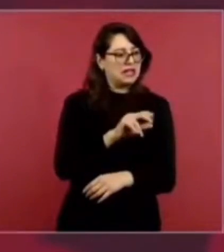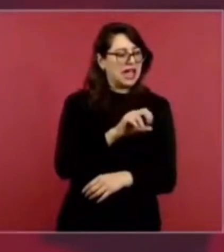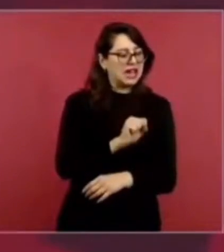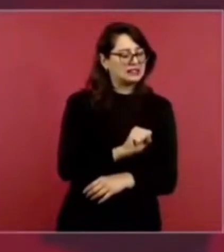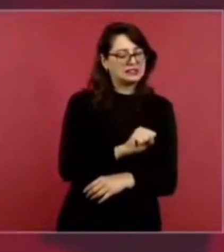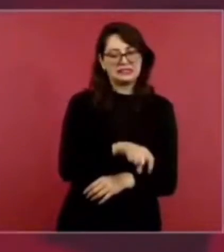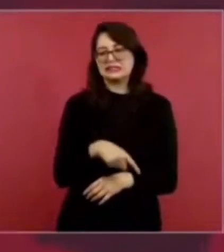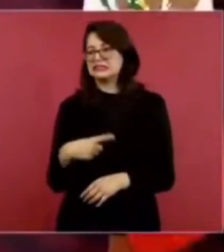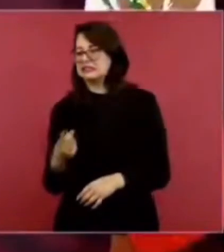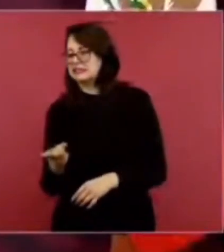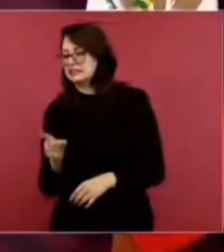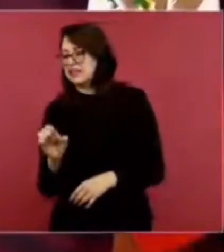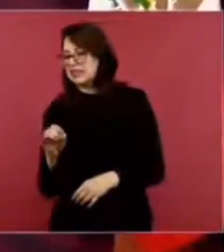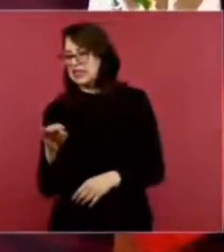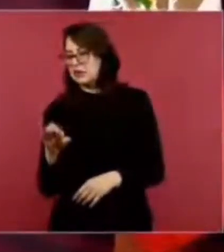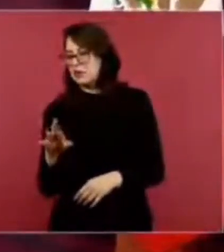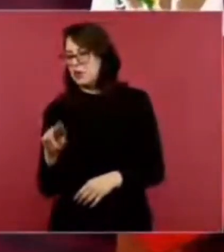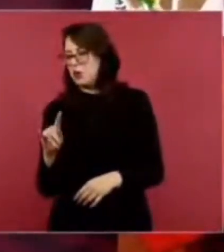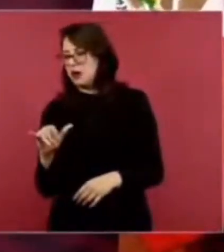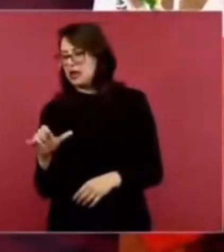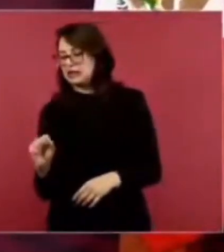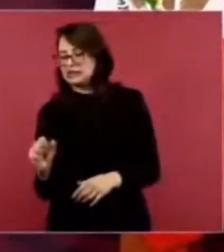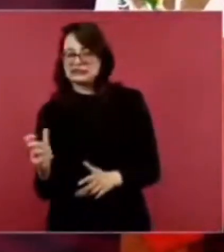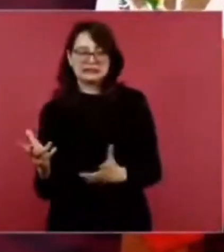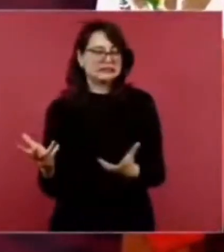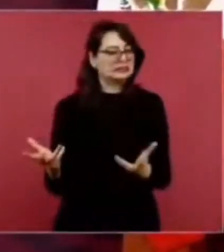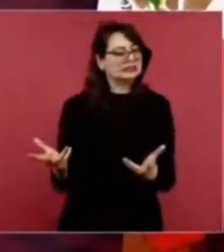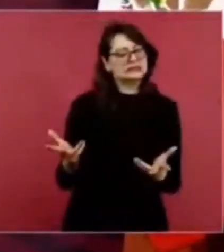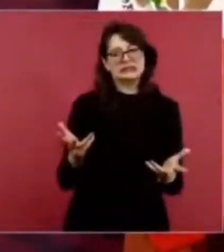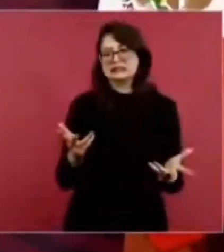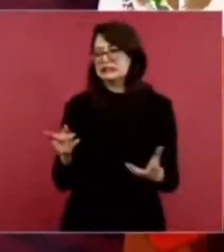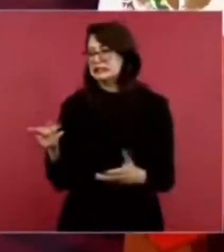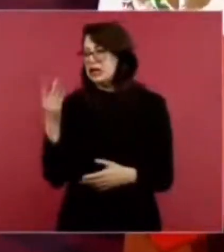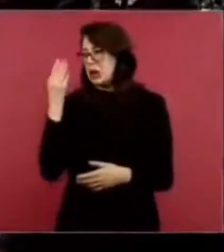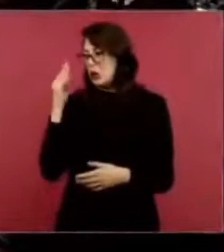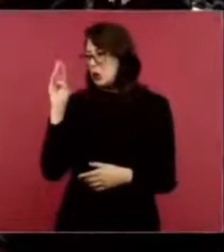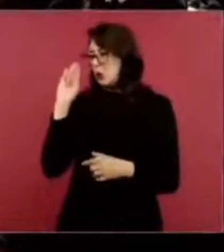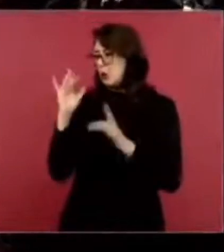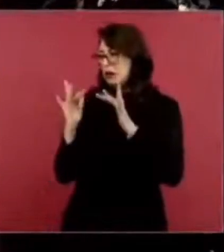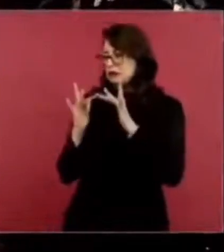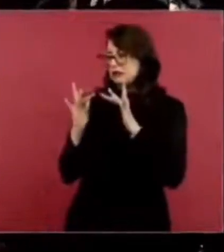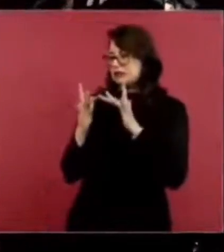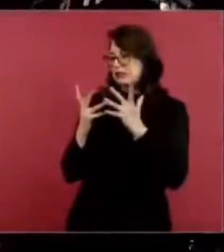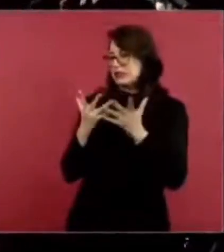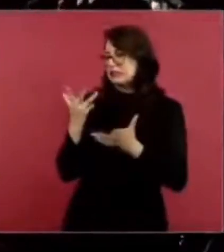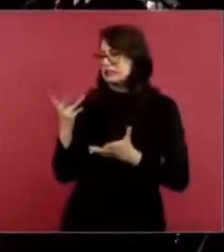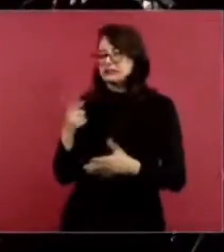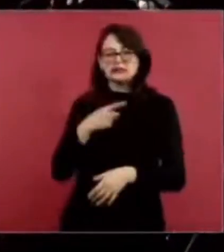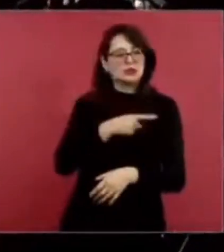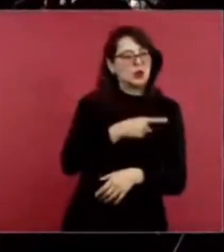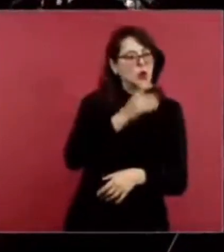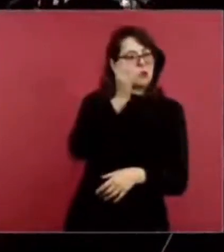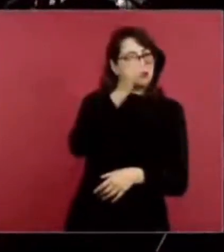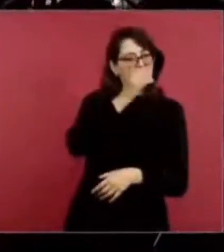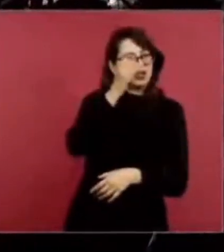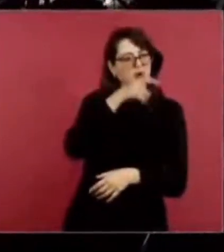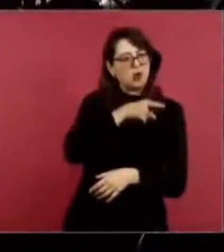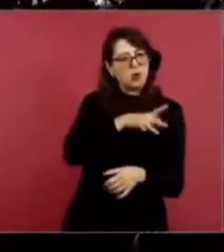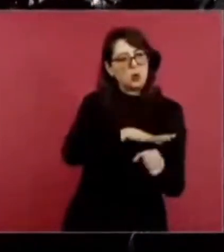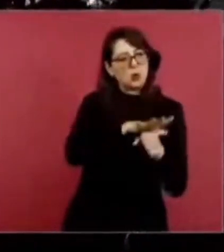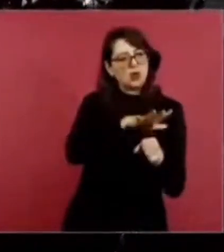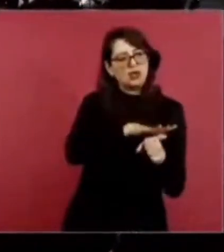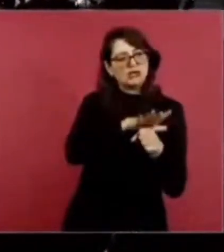si se abre el diálogo con Cuba? ¿Qué van a decir los republicanos si